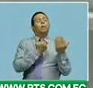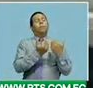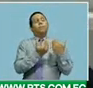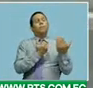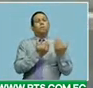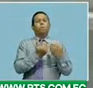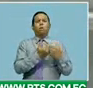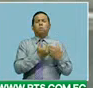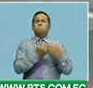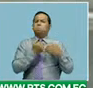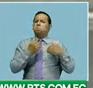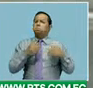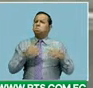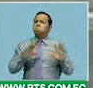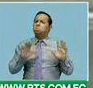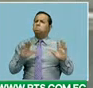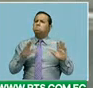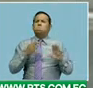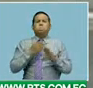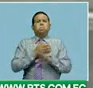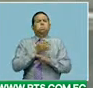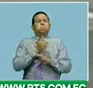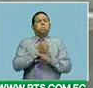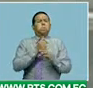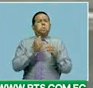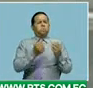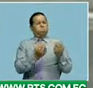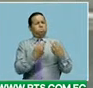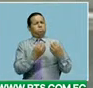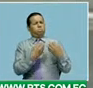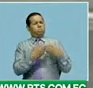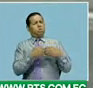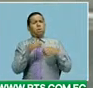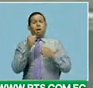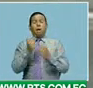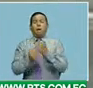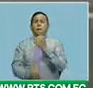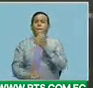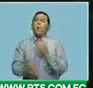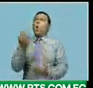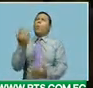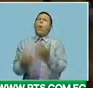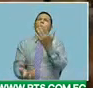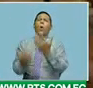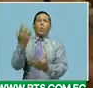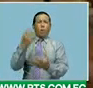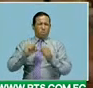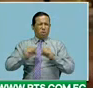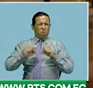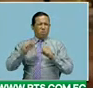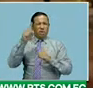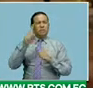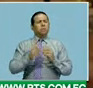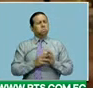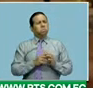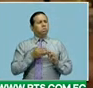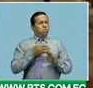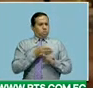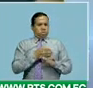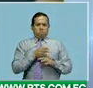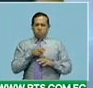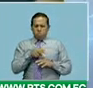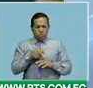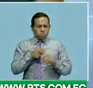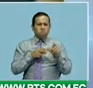cuenta en las redes, sale eso. Y de pronto ya le estaba en el piso. El cuerpo de Leonardo Enrique Castro Vázquez, quien